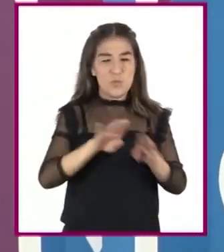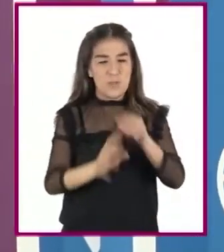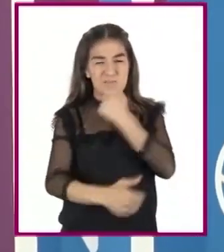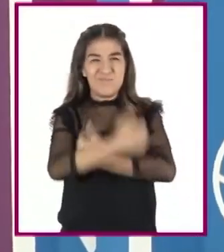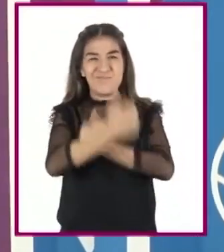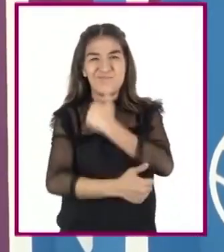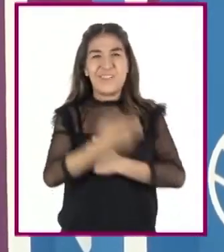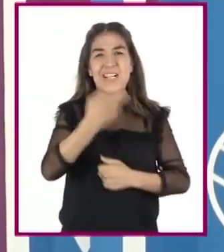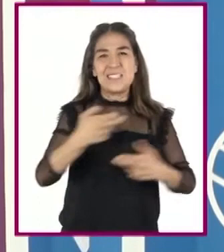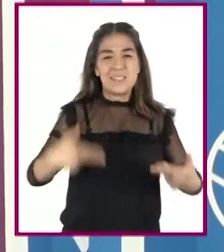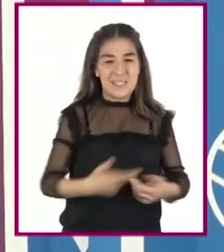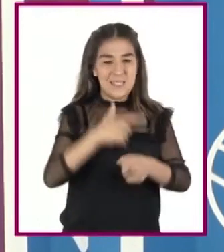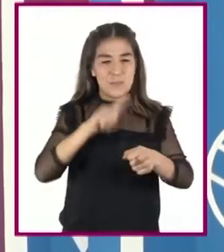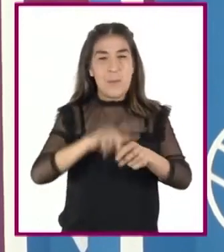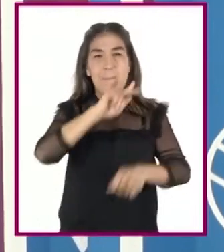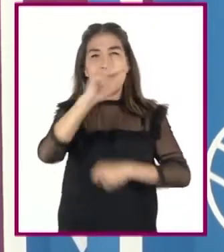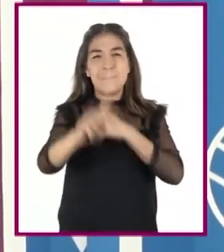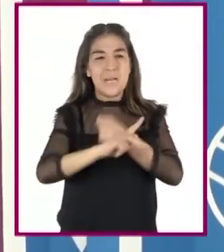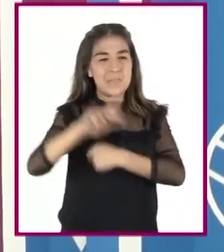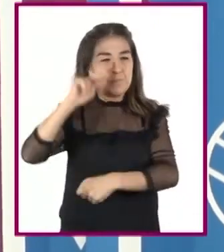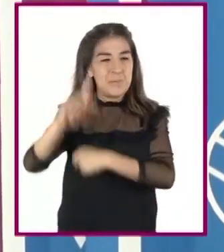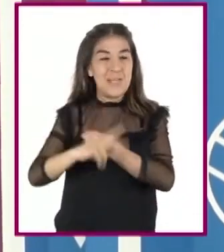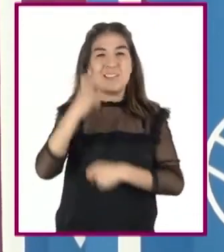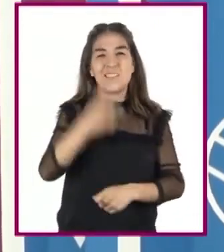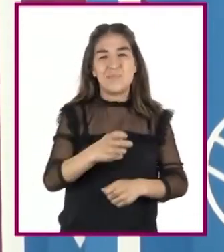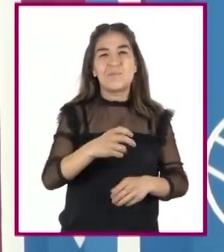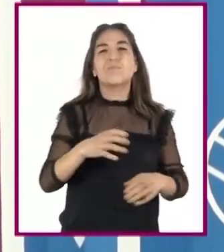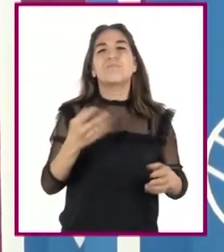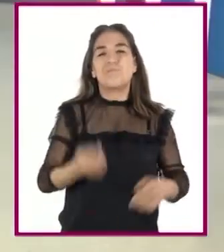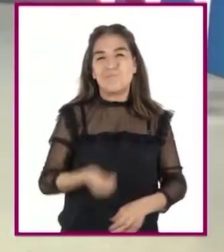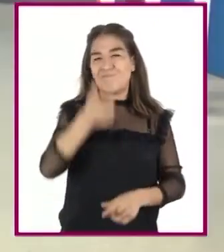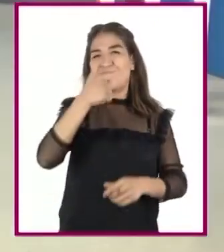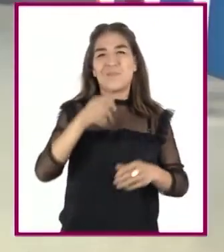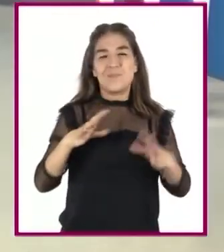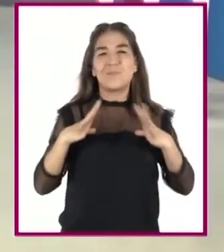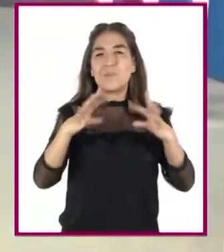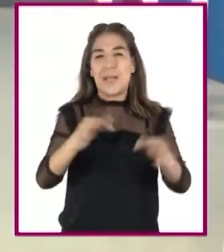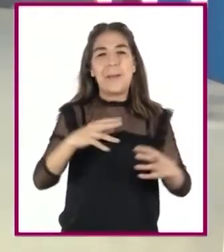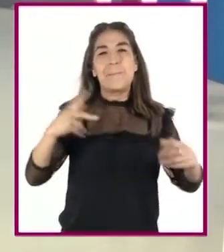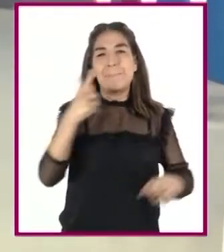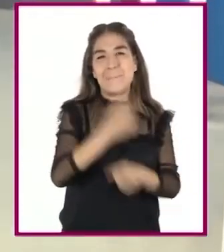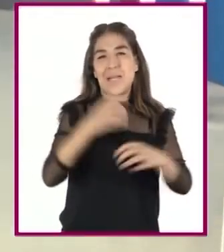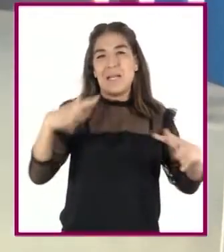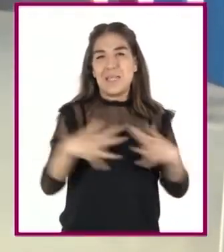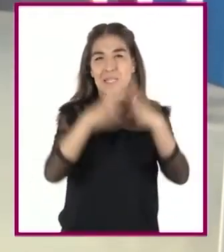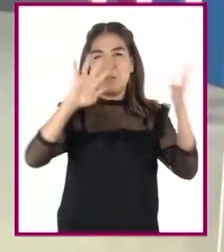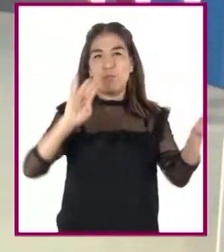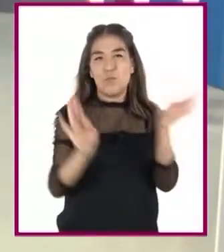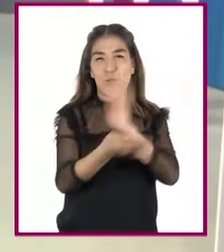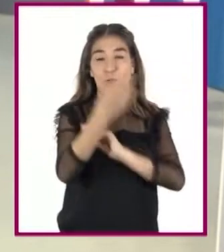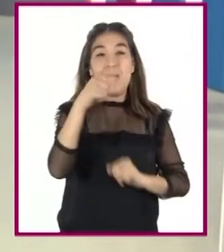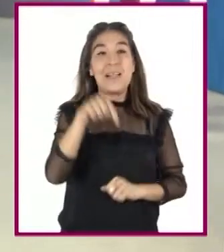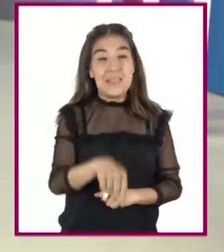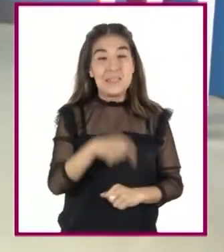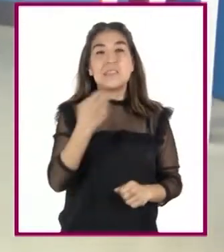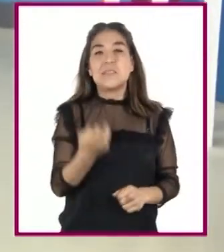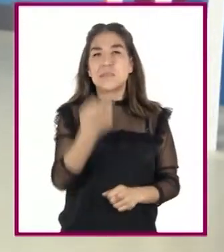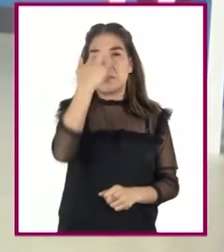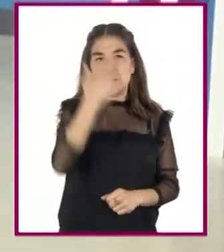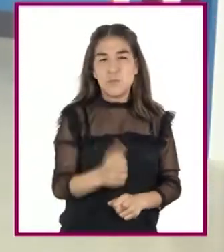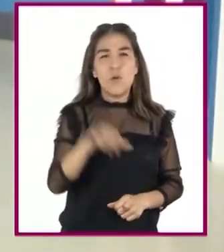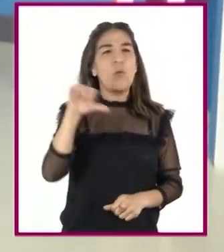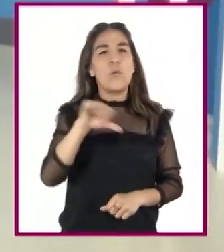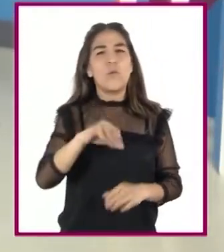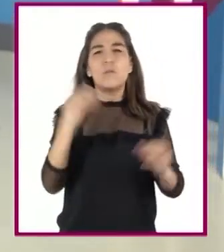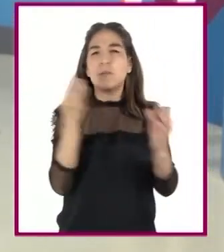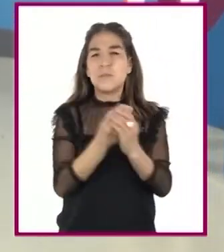naciones, desencadenando el estallido de la Primera Guerra Mundial. A partir de ese contexto, el propósito de